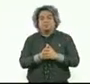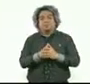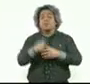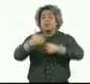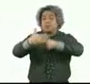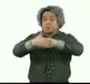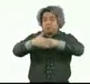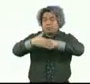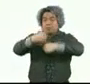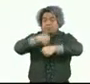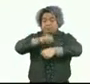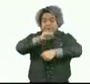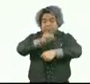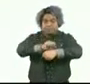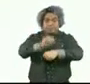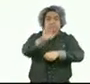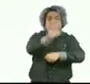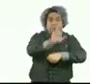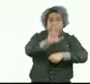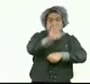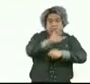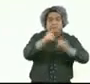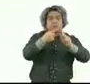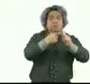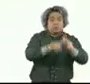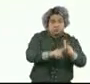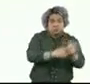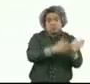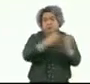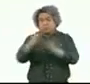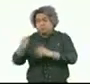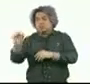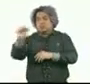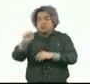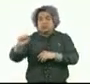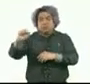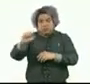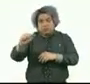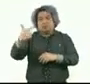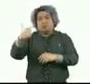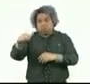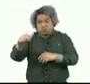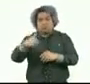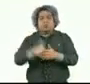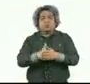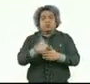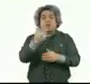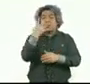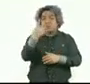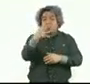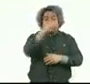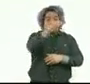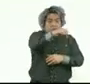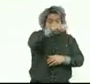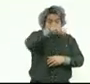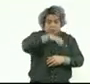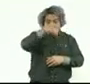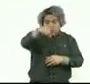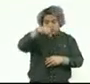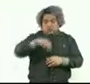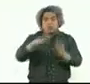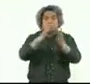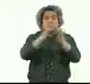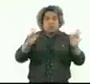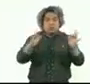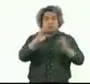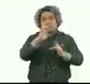próxima semana vamos a estar desde el miércoles 9 hasta el sábado 12 de febrero atendiendo rezagos. Vamos a poner 4 sedes distribuidas en la ciudad. El Pepsi Center